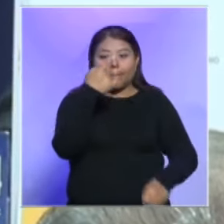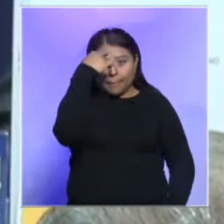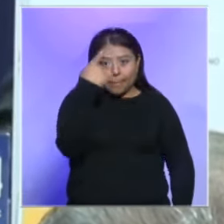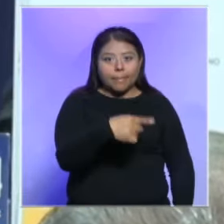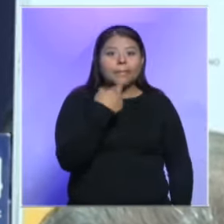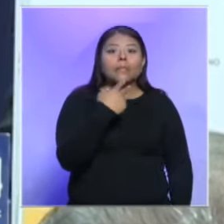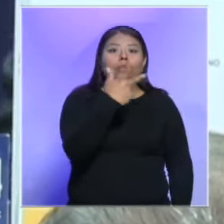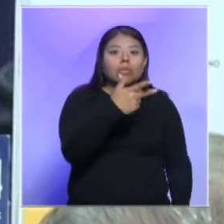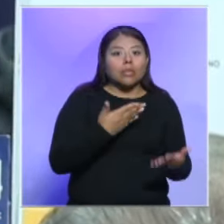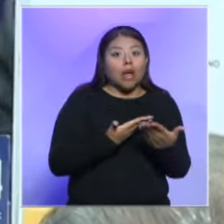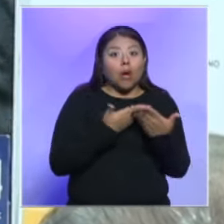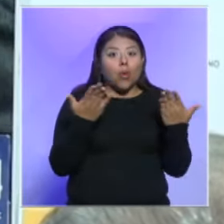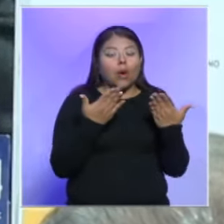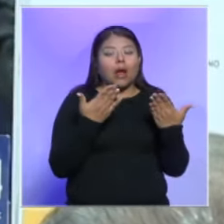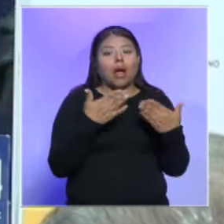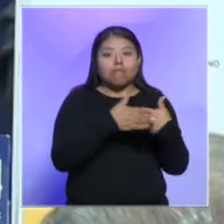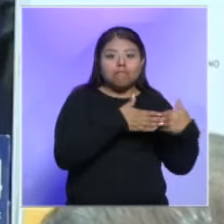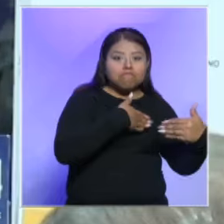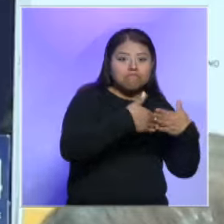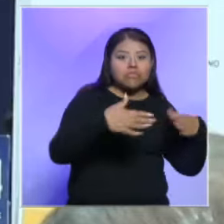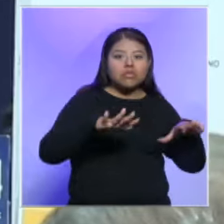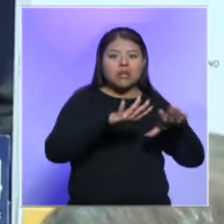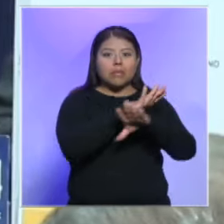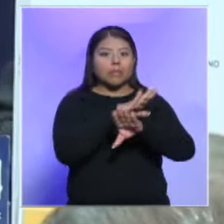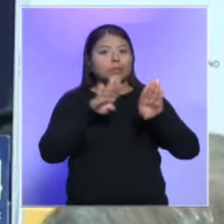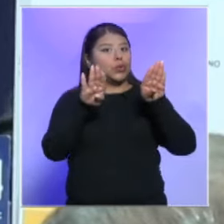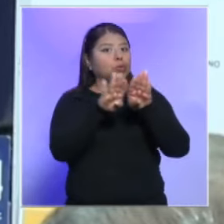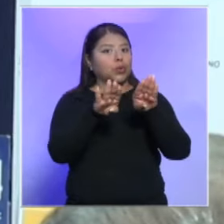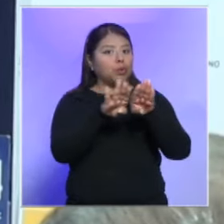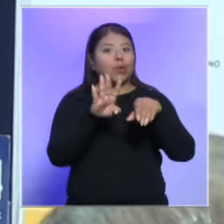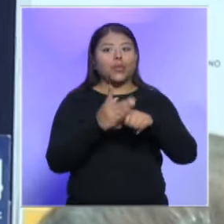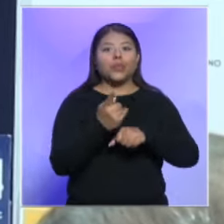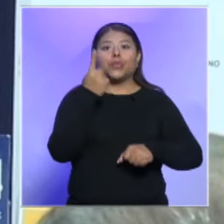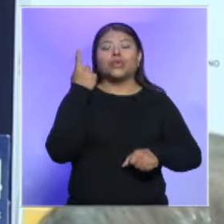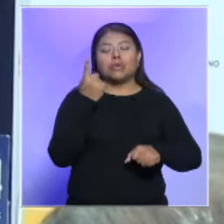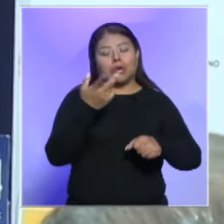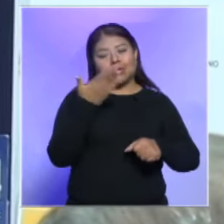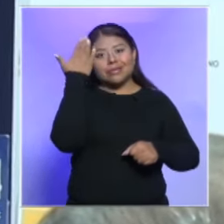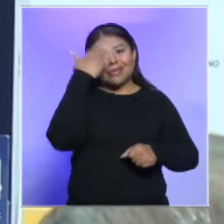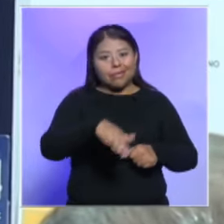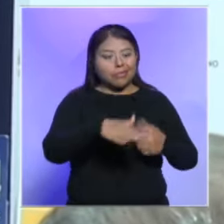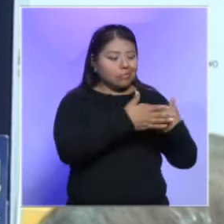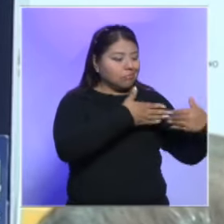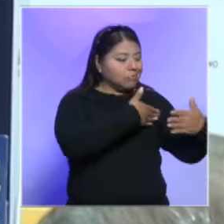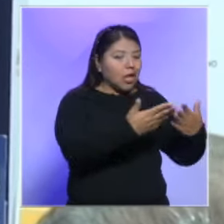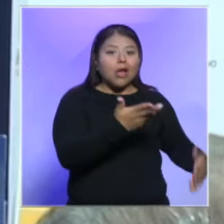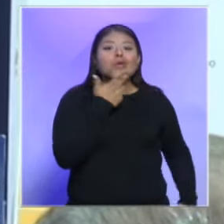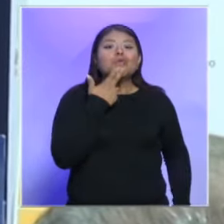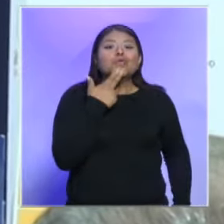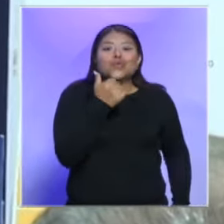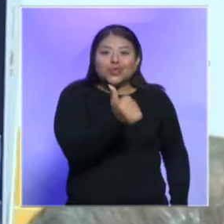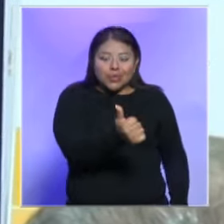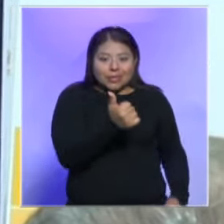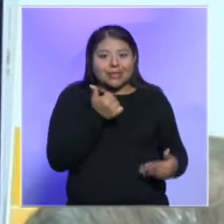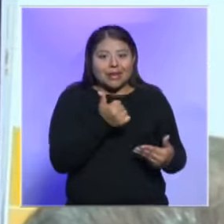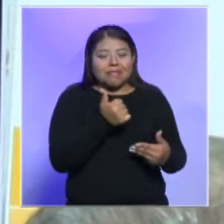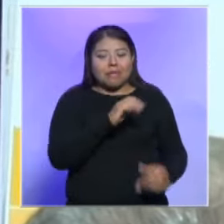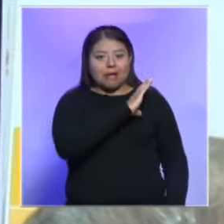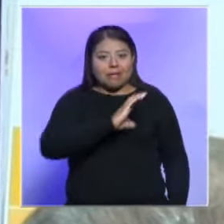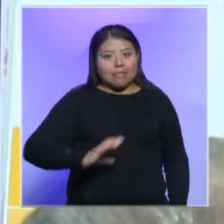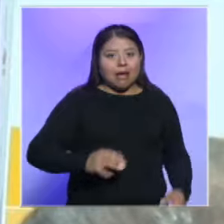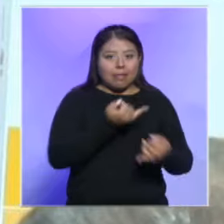tenemos que cambiar del modelo, porque es claro que la crítica es esa, el modelo no sirve, las candidaturas independientes son muy